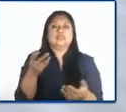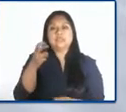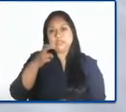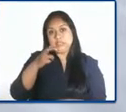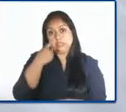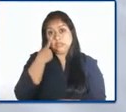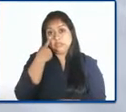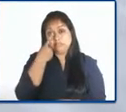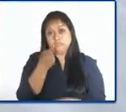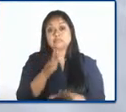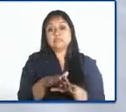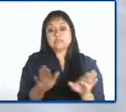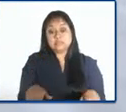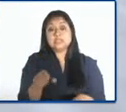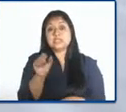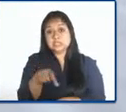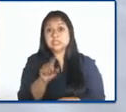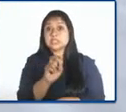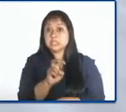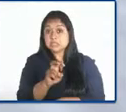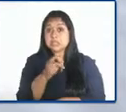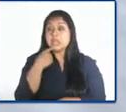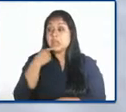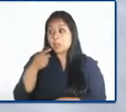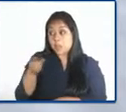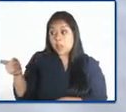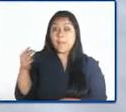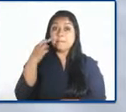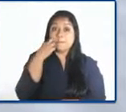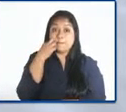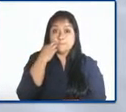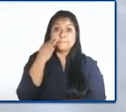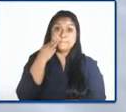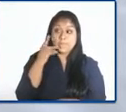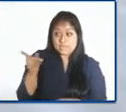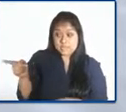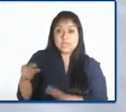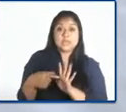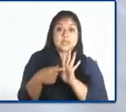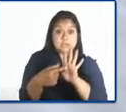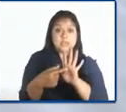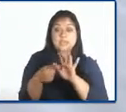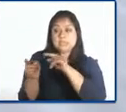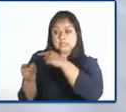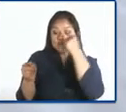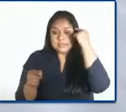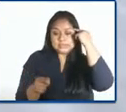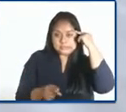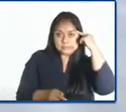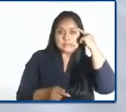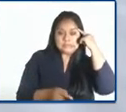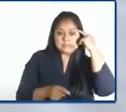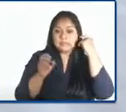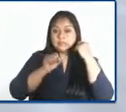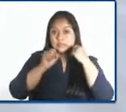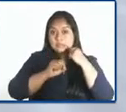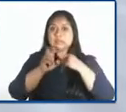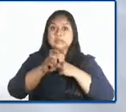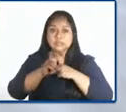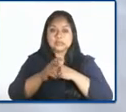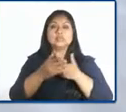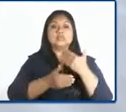niños. Los padres son quienes ejercen la representación de estos niños y tendrán que evaluarse la necesidad de tal vez iniciar